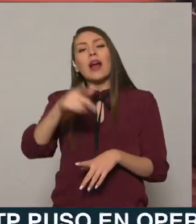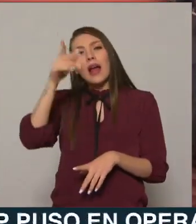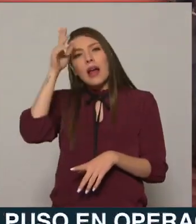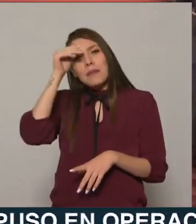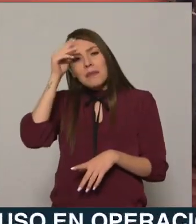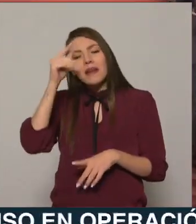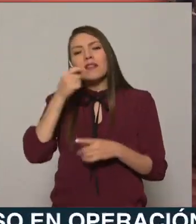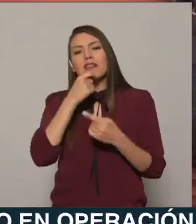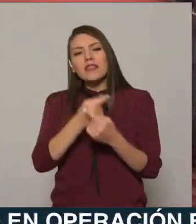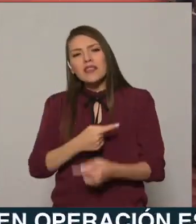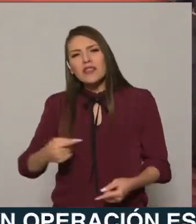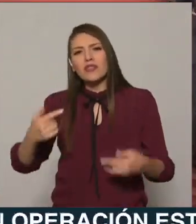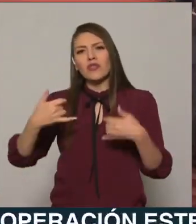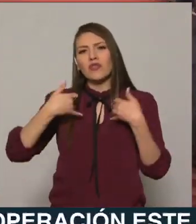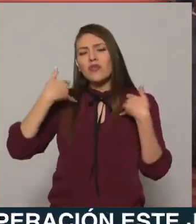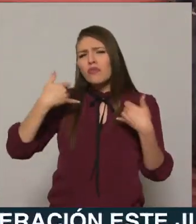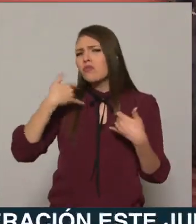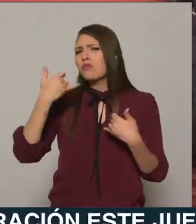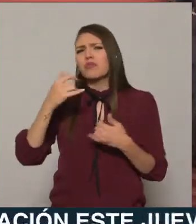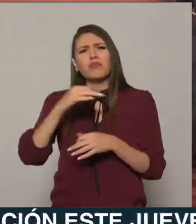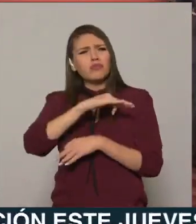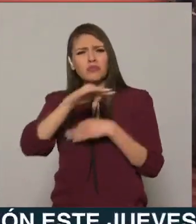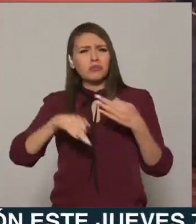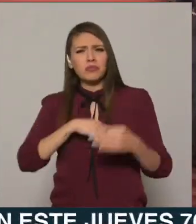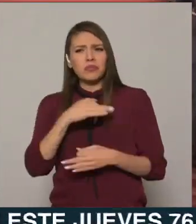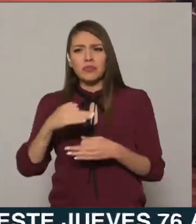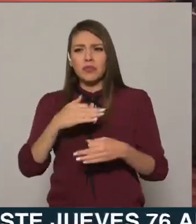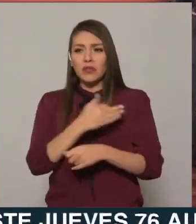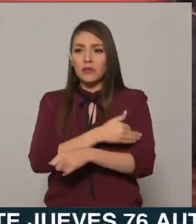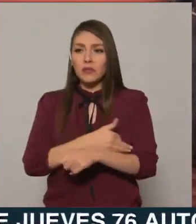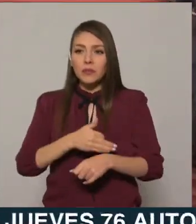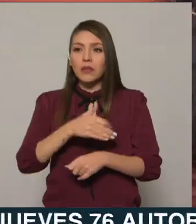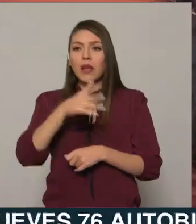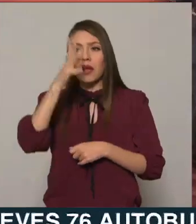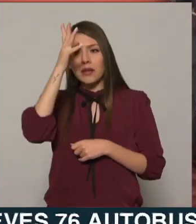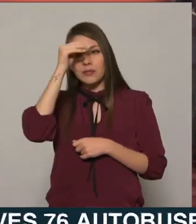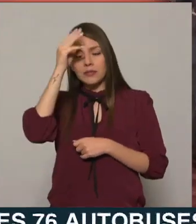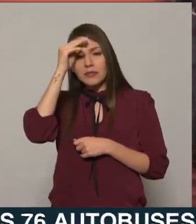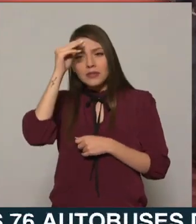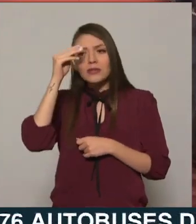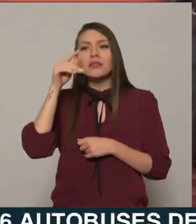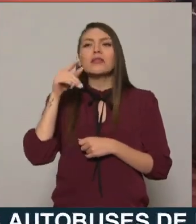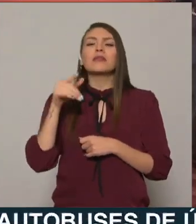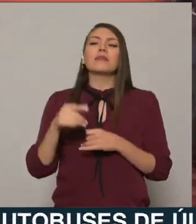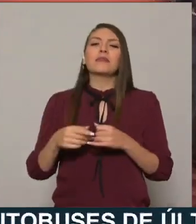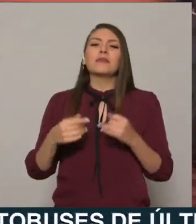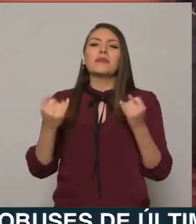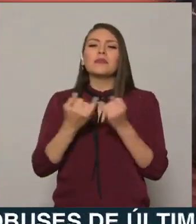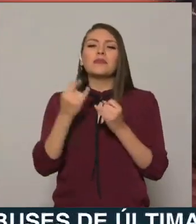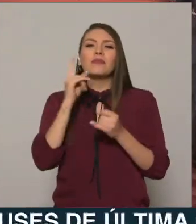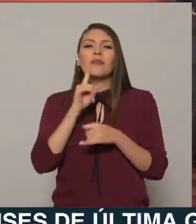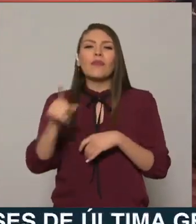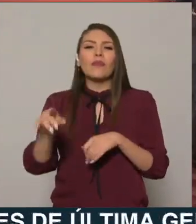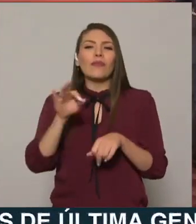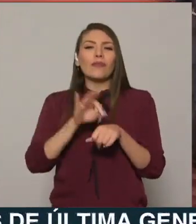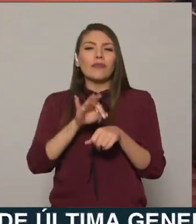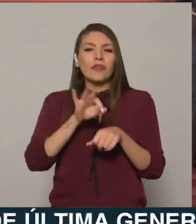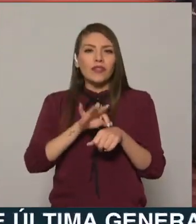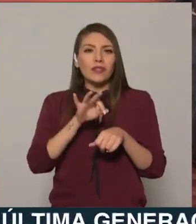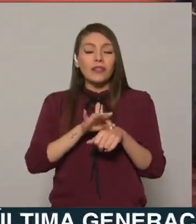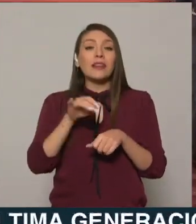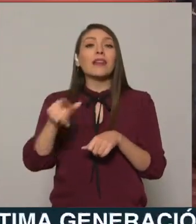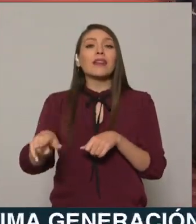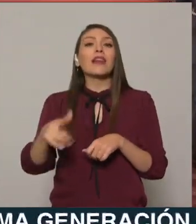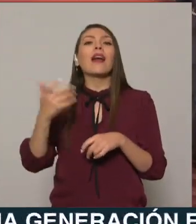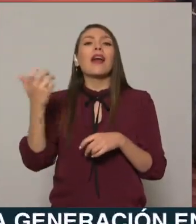pues para toda la familia. Y la doctora Remedios te da tips para crear conciencia de las distintas enfermedades